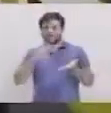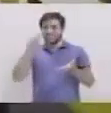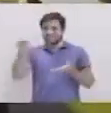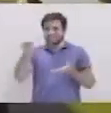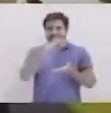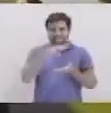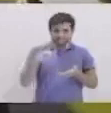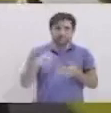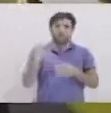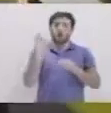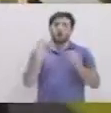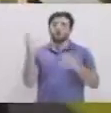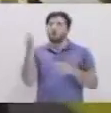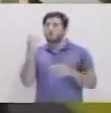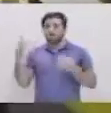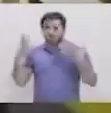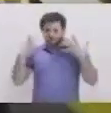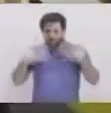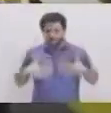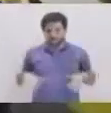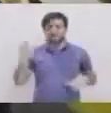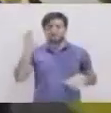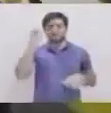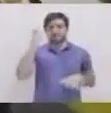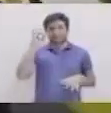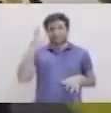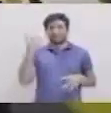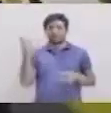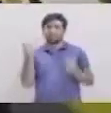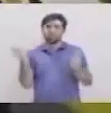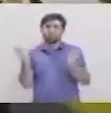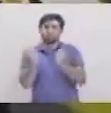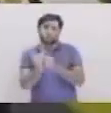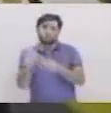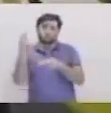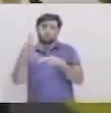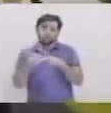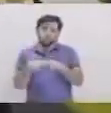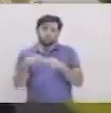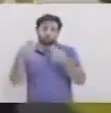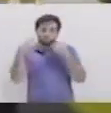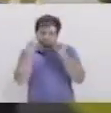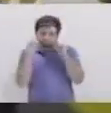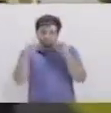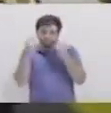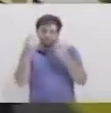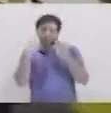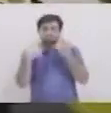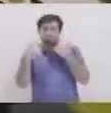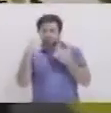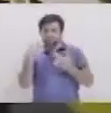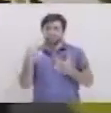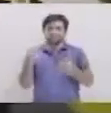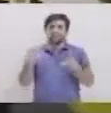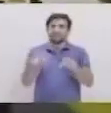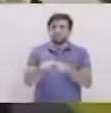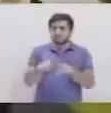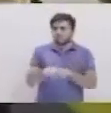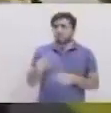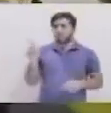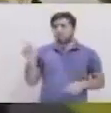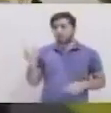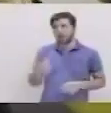encuentran salida y se sientan en una piedra o en un arbusto como que a llorar, así tristes. Claro que sí. Como